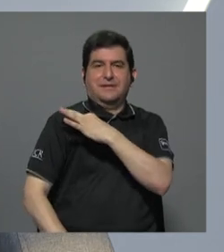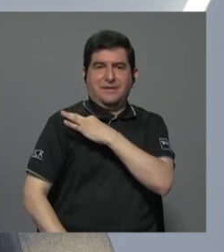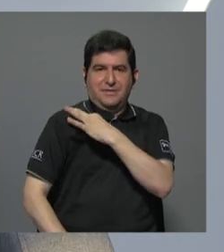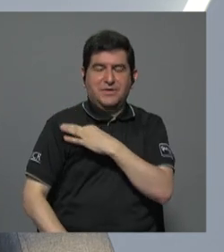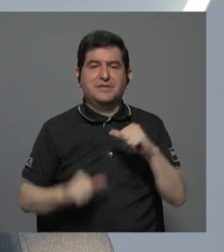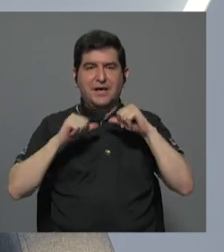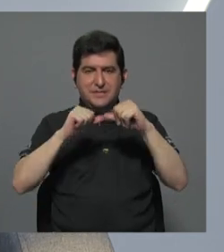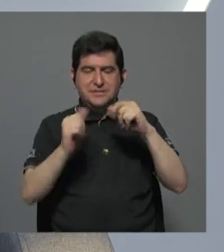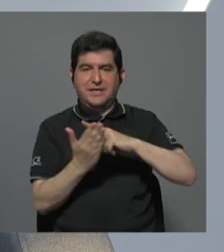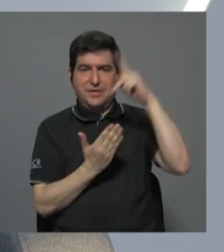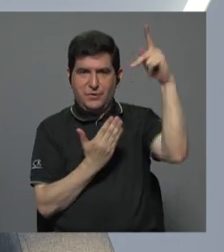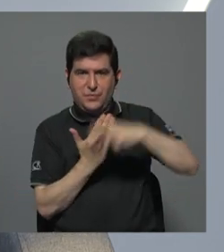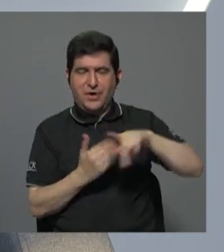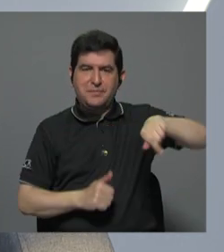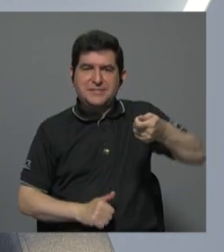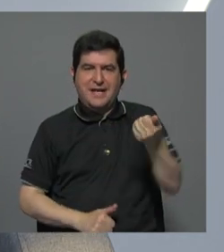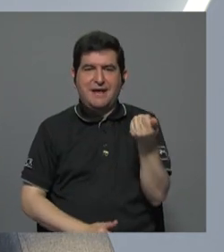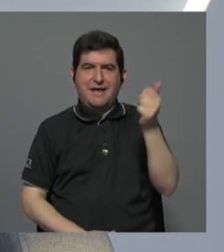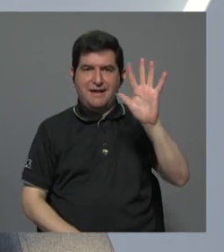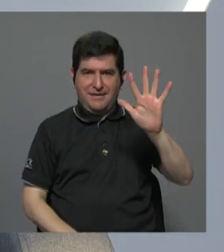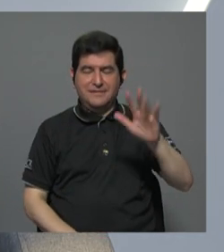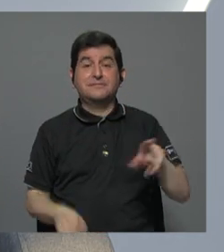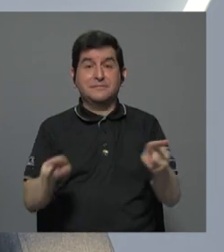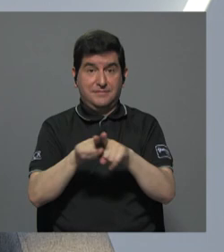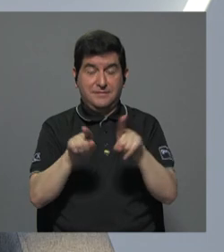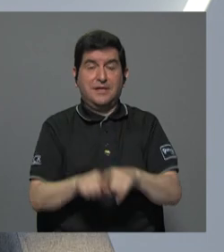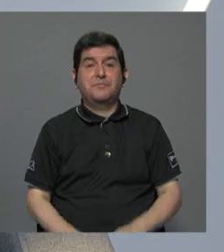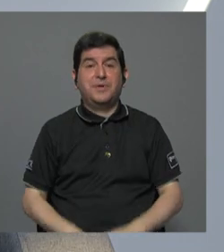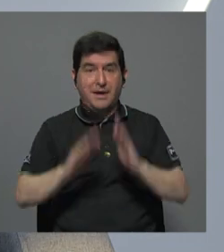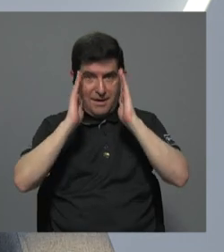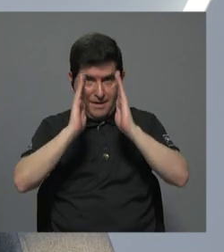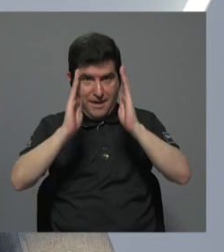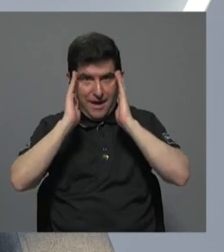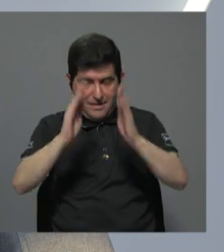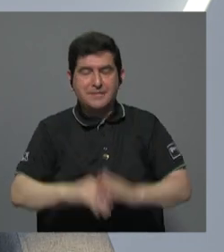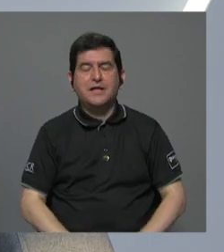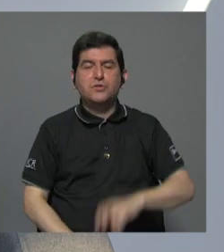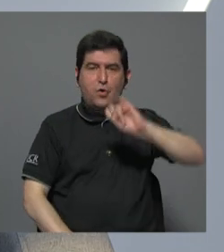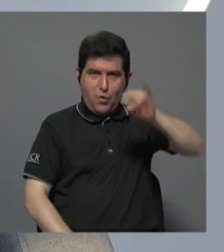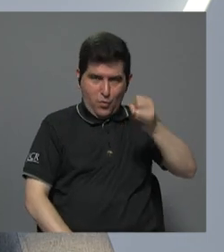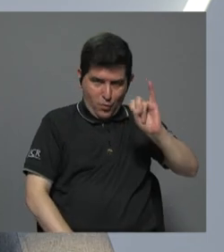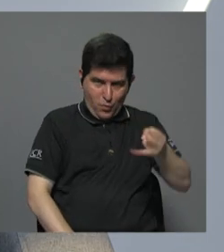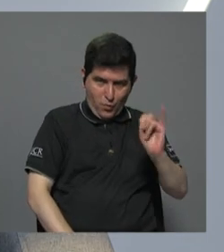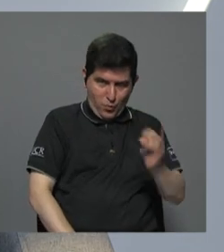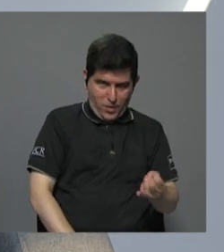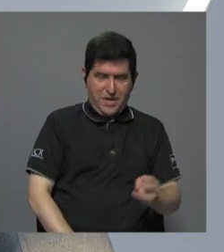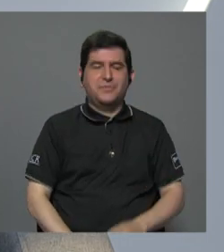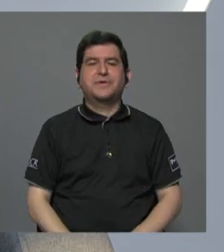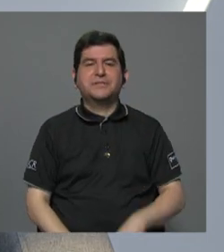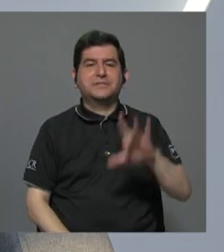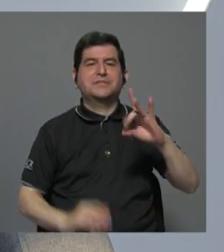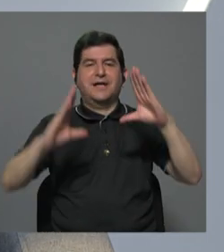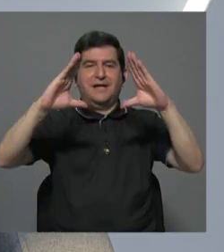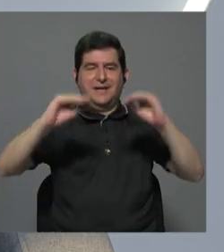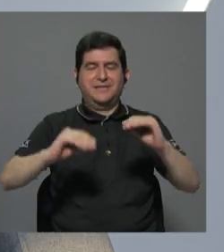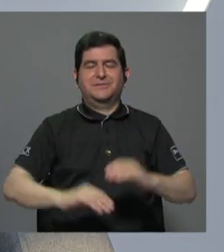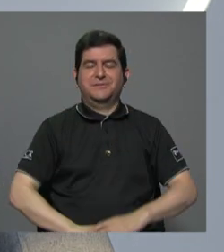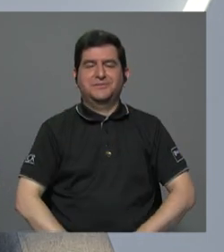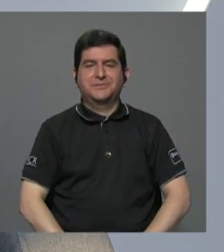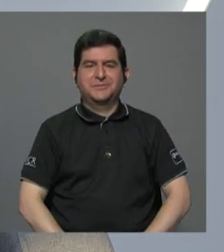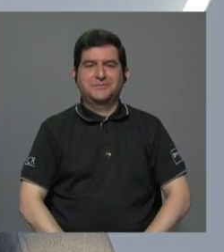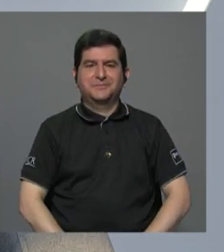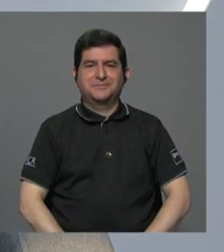que continúen con la programación de canal 15 y también que nos sigan viendo cada jueves a las 8 de la noche así que